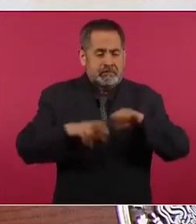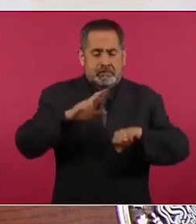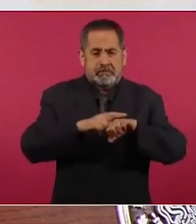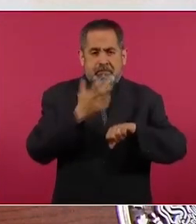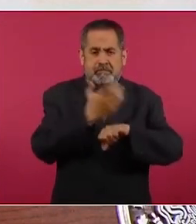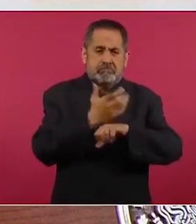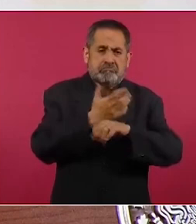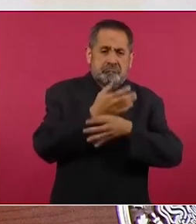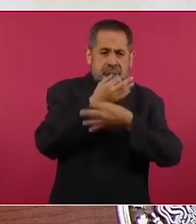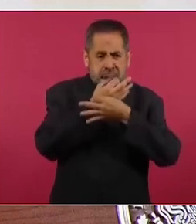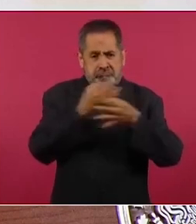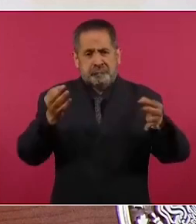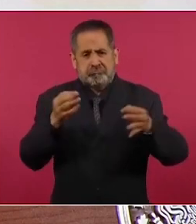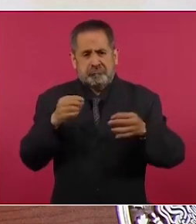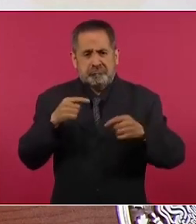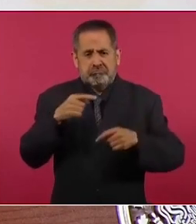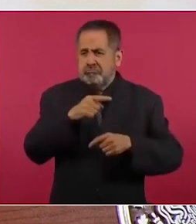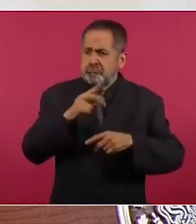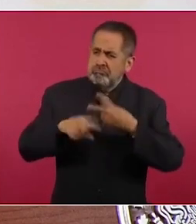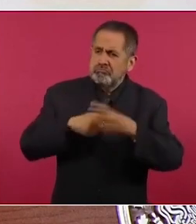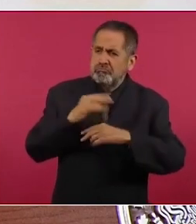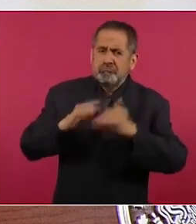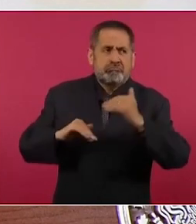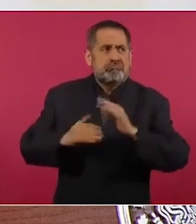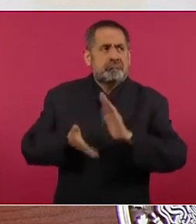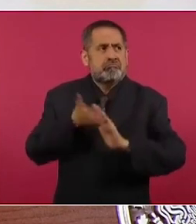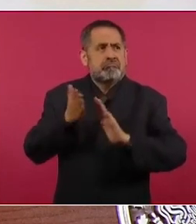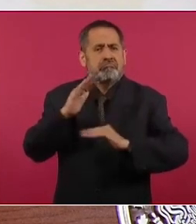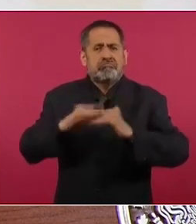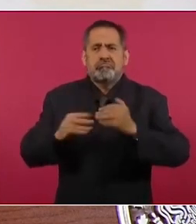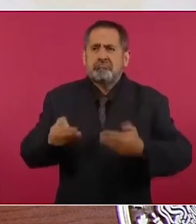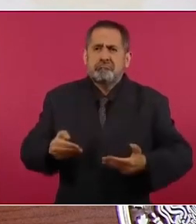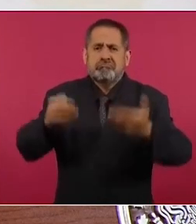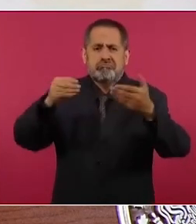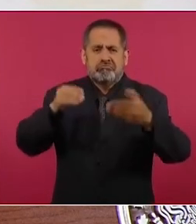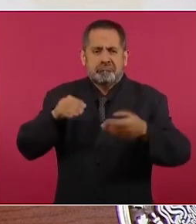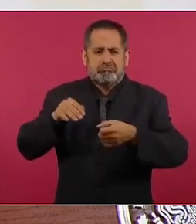Unidos que iban a construir un muro en el Istmo.